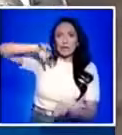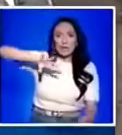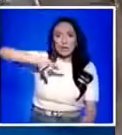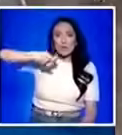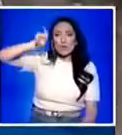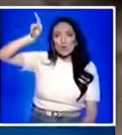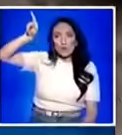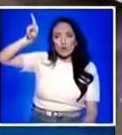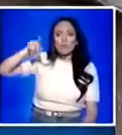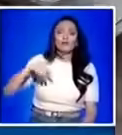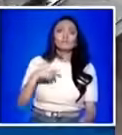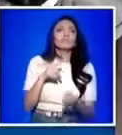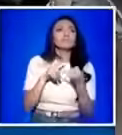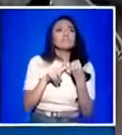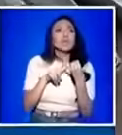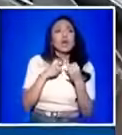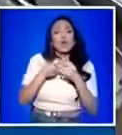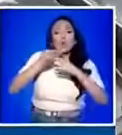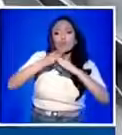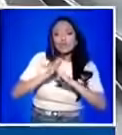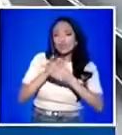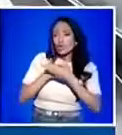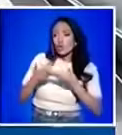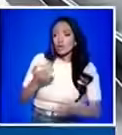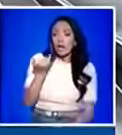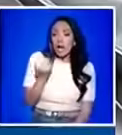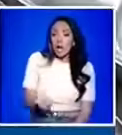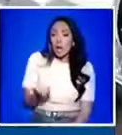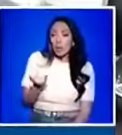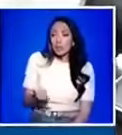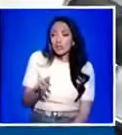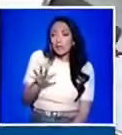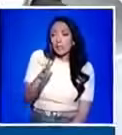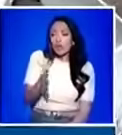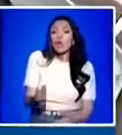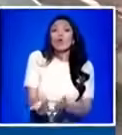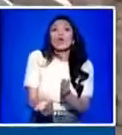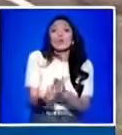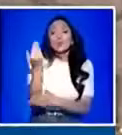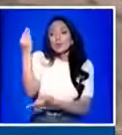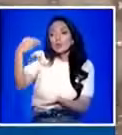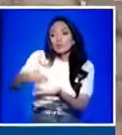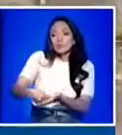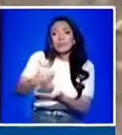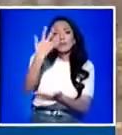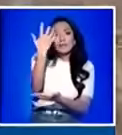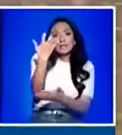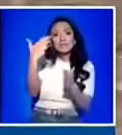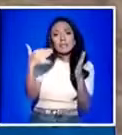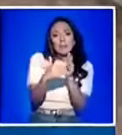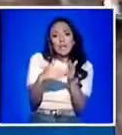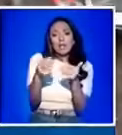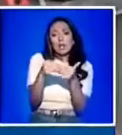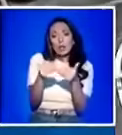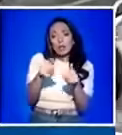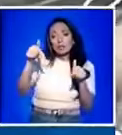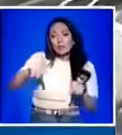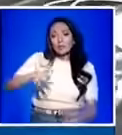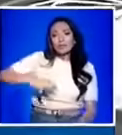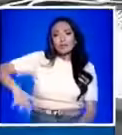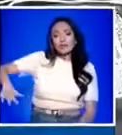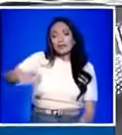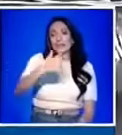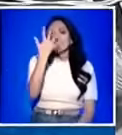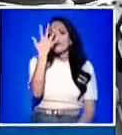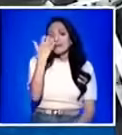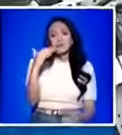de equipos de protección. Ahorita mismo estamos con una nueva inversión de $15,000 en este parque. Como le